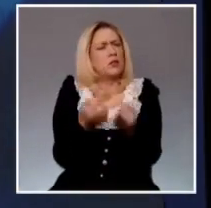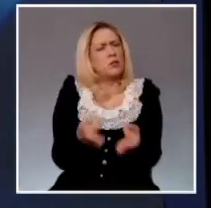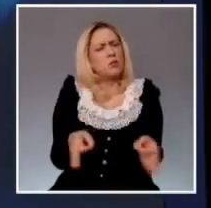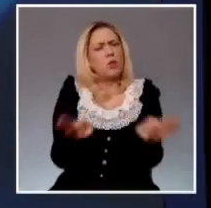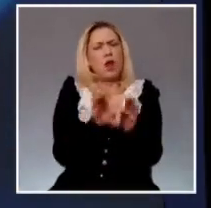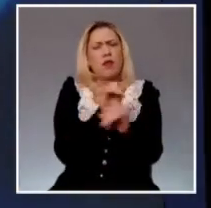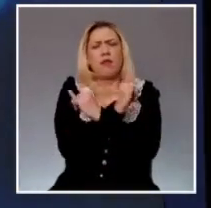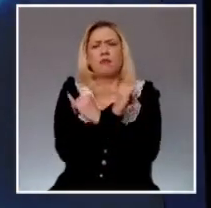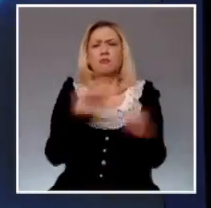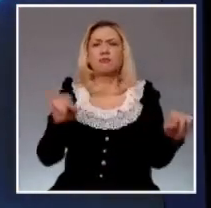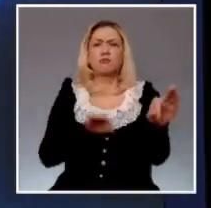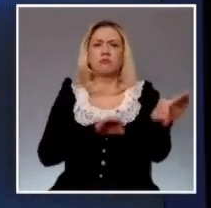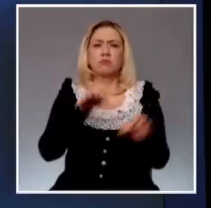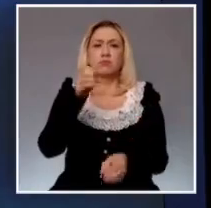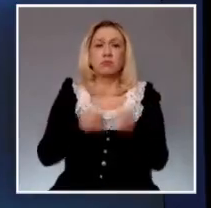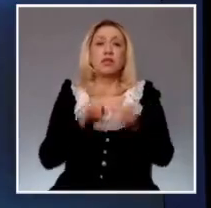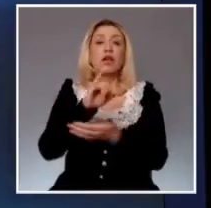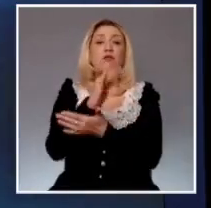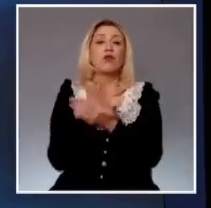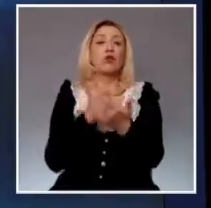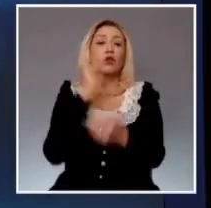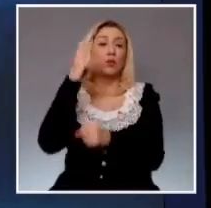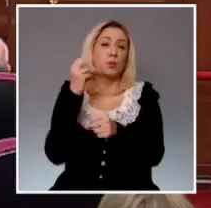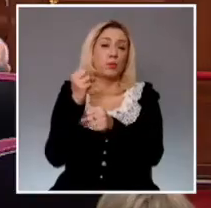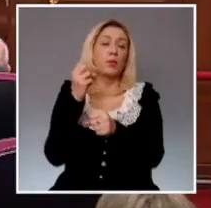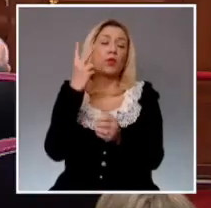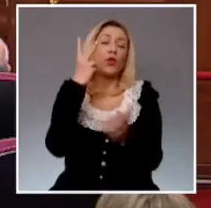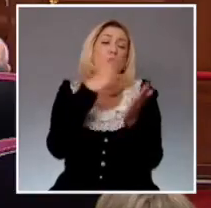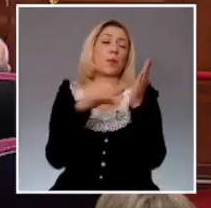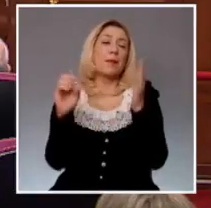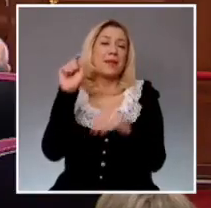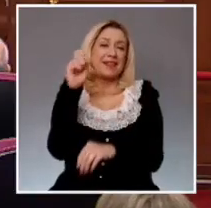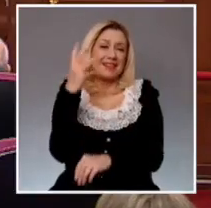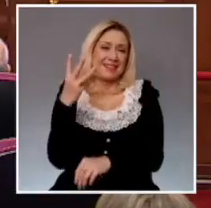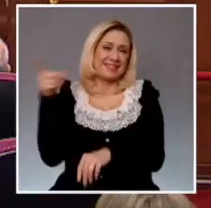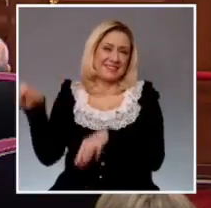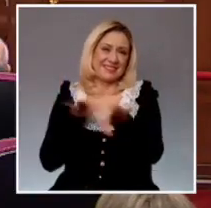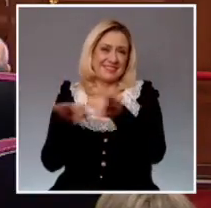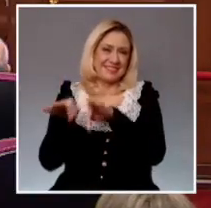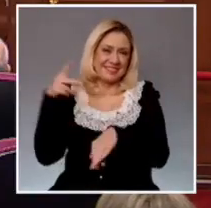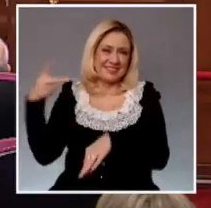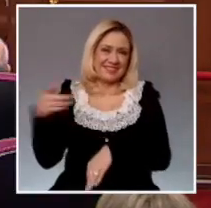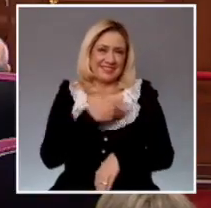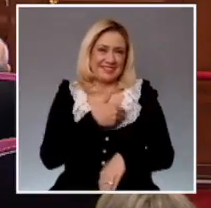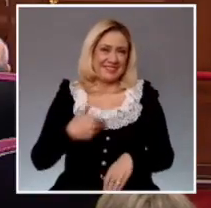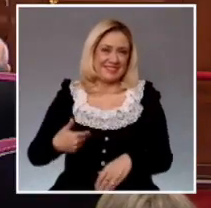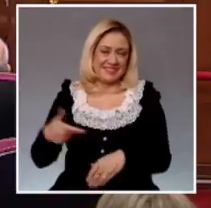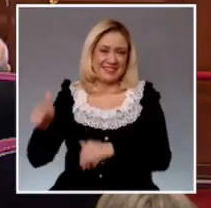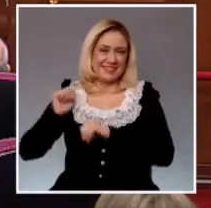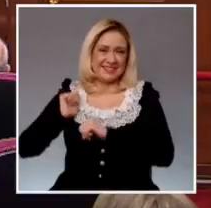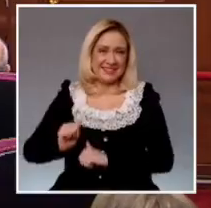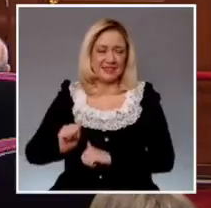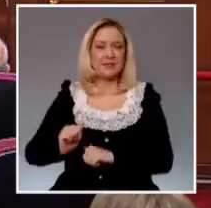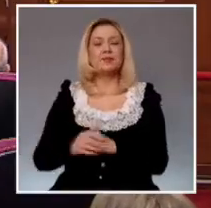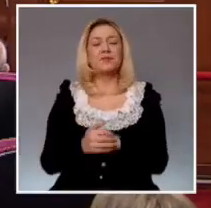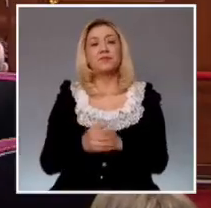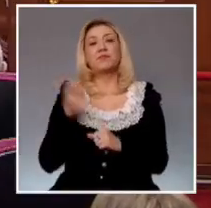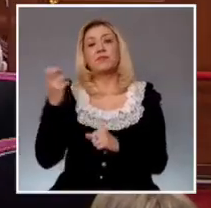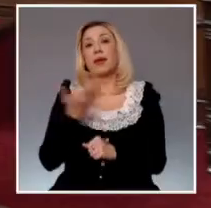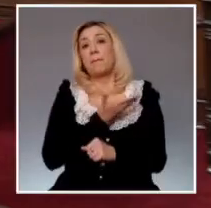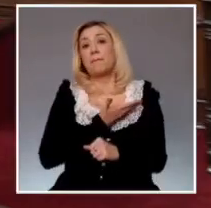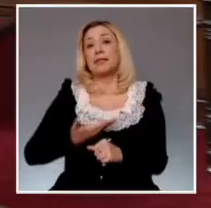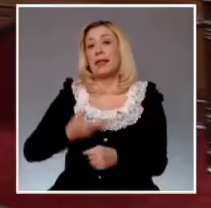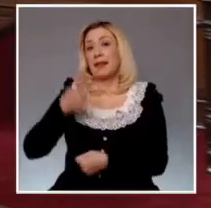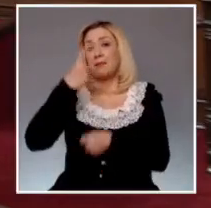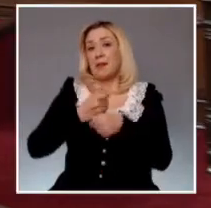informe 2023 de la sala a su cargo. En sesión solemne, el ministro presidente de la primera sala de la Suprema